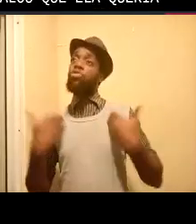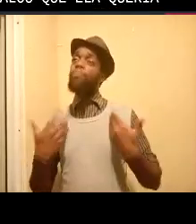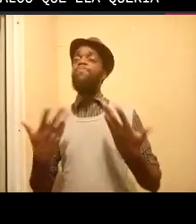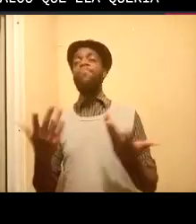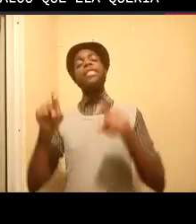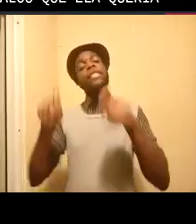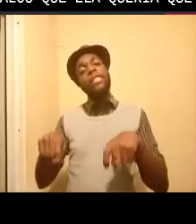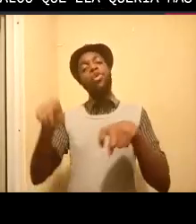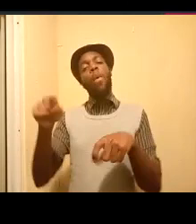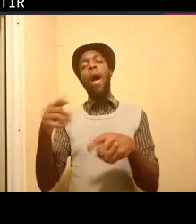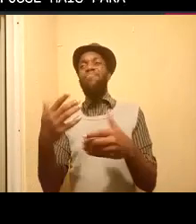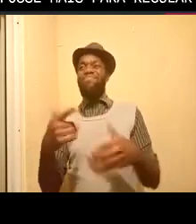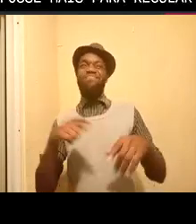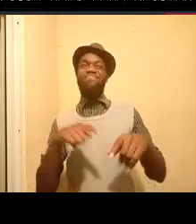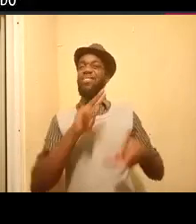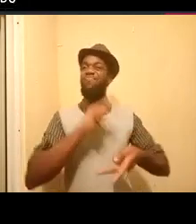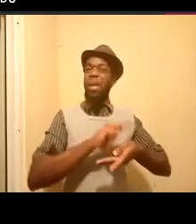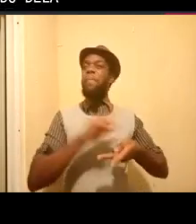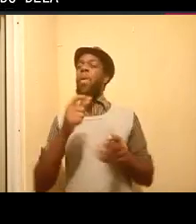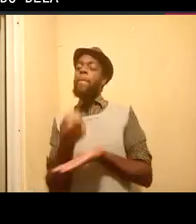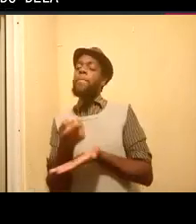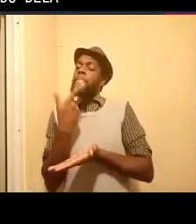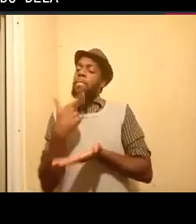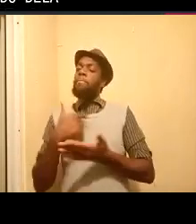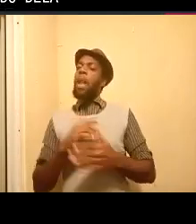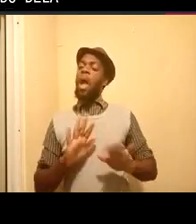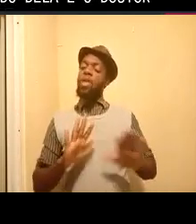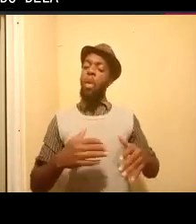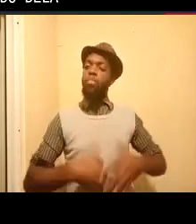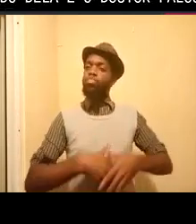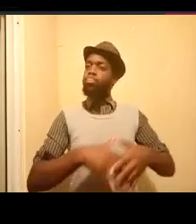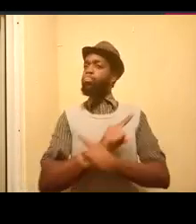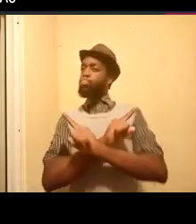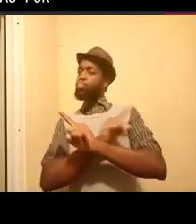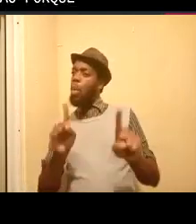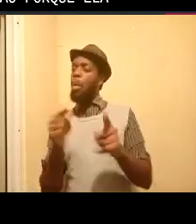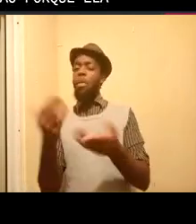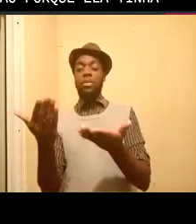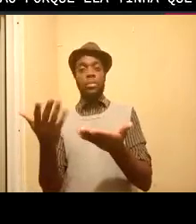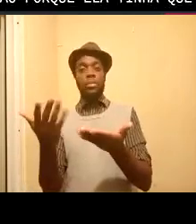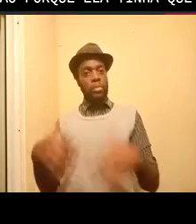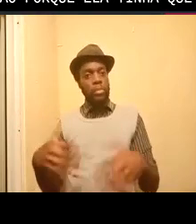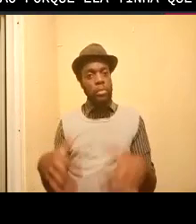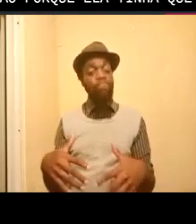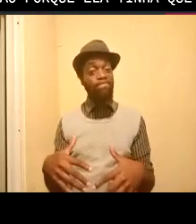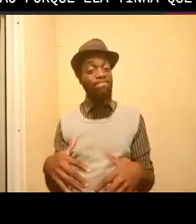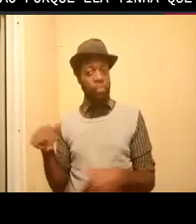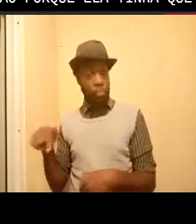médico y le decían como que ella tenía que ir al médico y pedir una cita